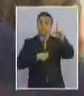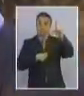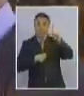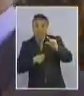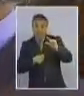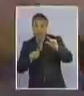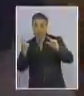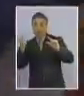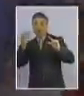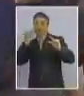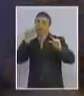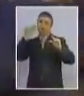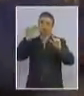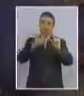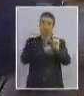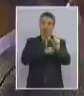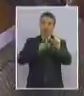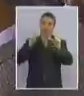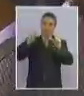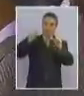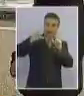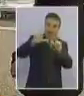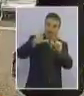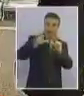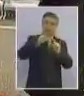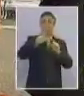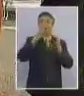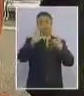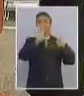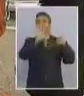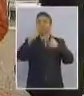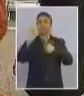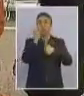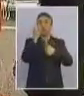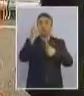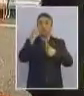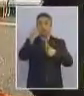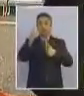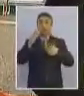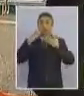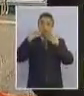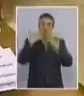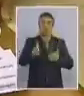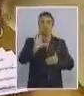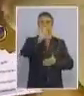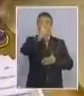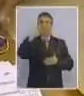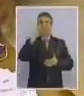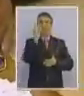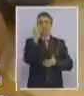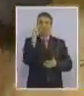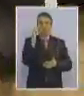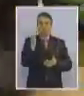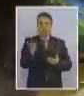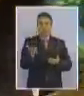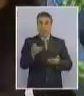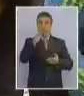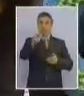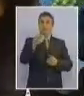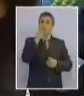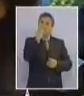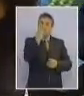mayor es el monto que recibirá la familia una propiedad de 600 surge por ejemplo recibir a quinientas uefa de subsidio